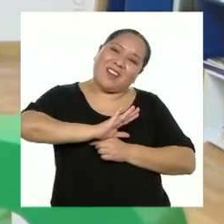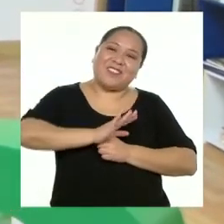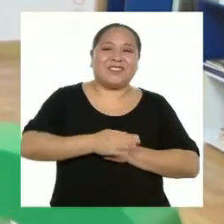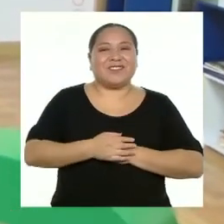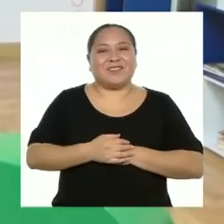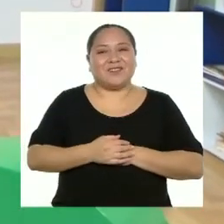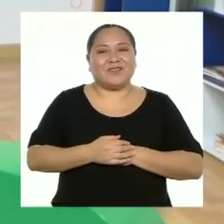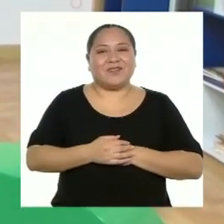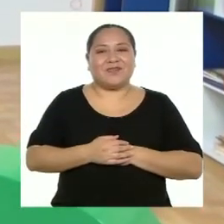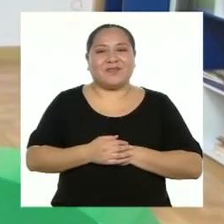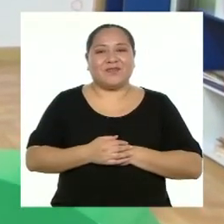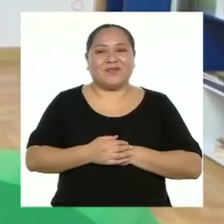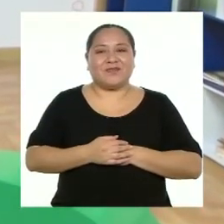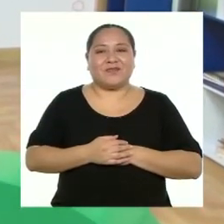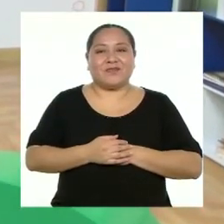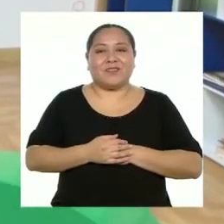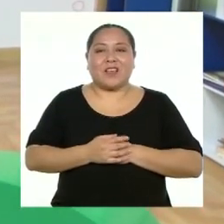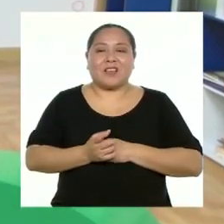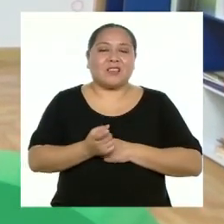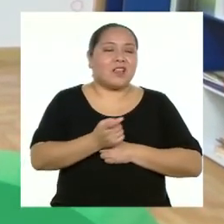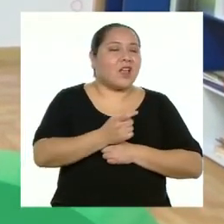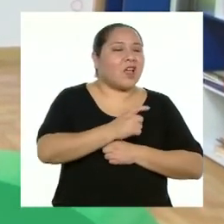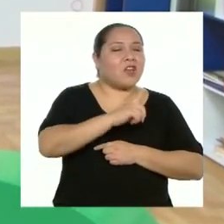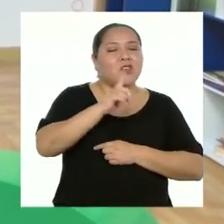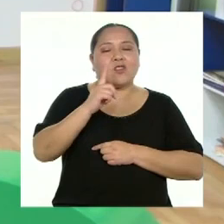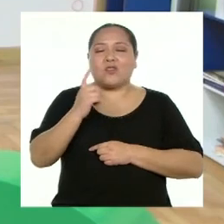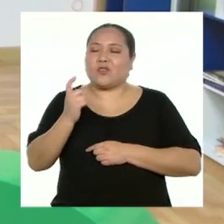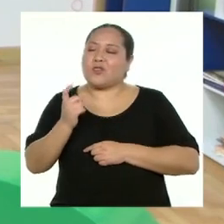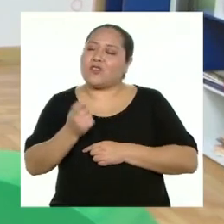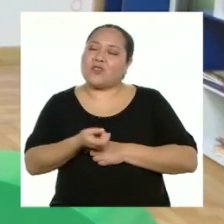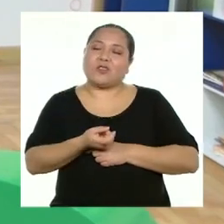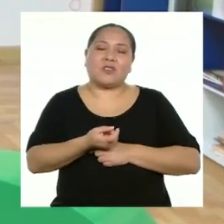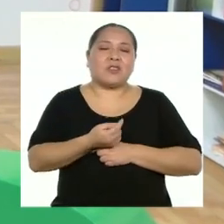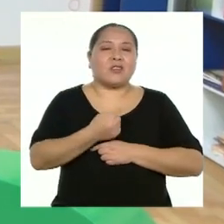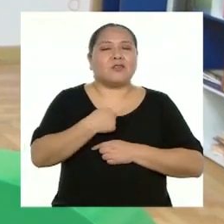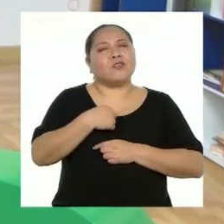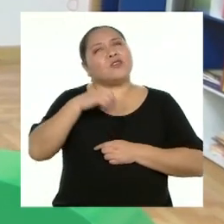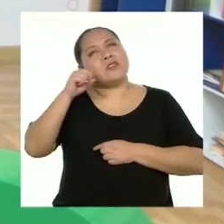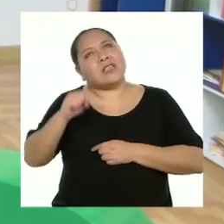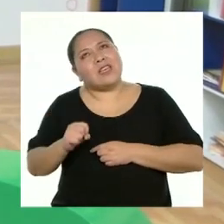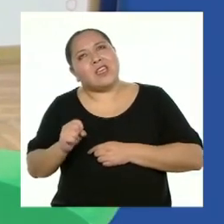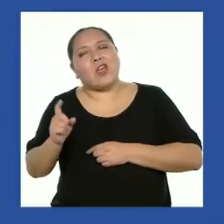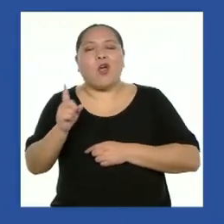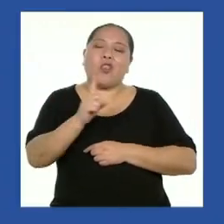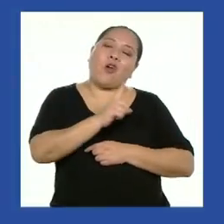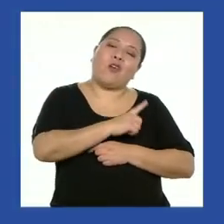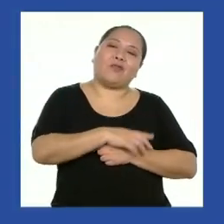¿Ser o no ser? ¿Ser o no ser?